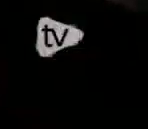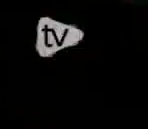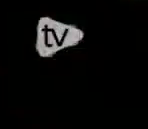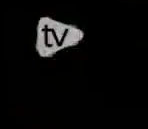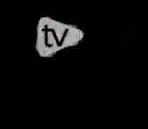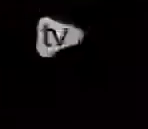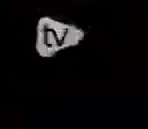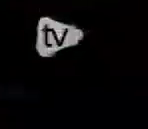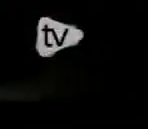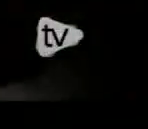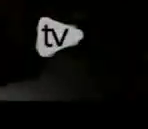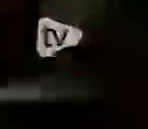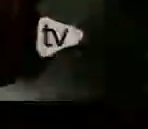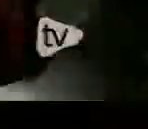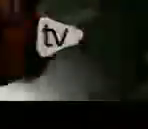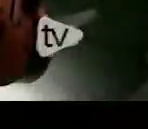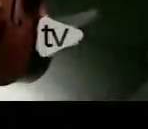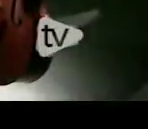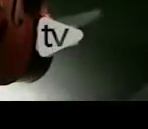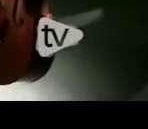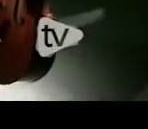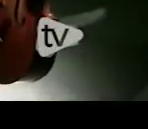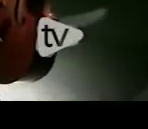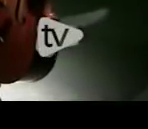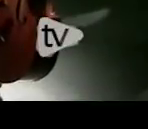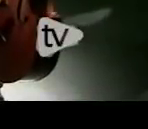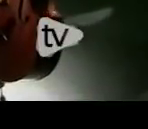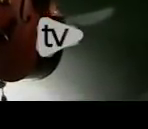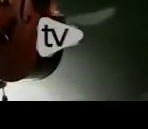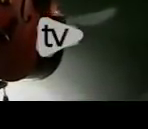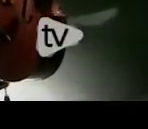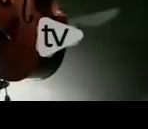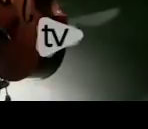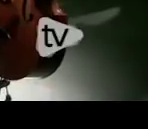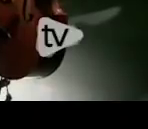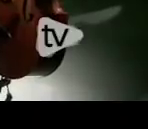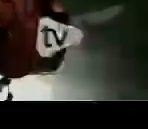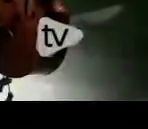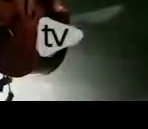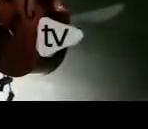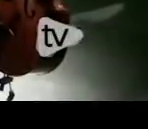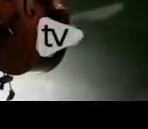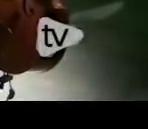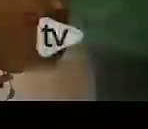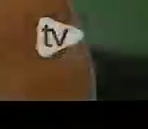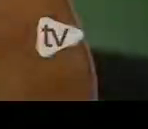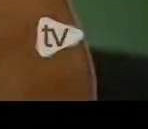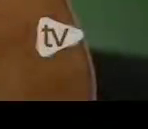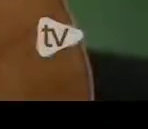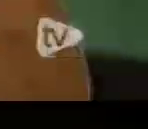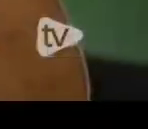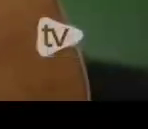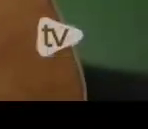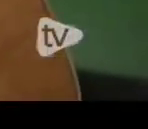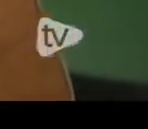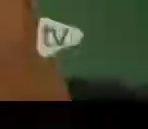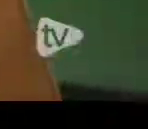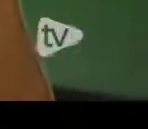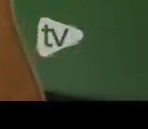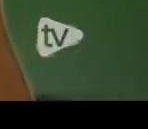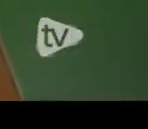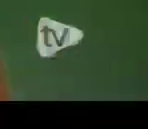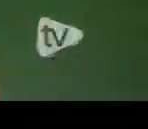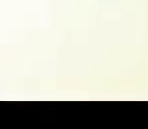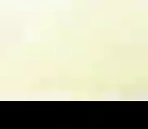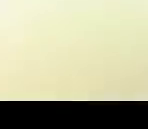Canción del alma. La música de nuestra identidad. El lunes 1 de octubre a las 10 de la